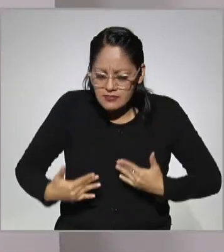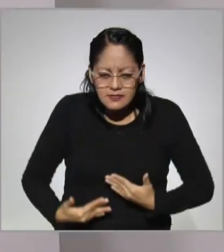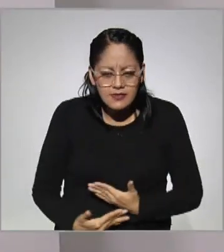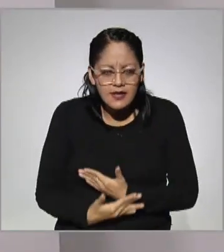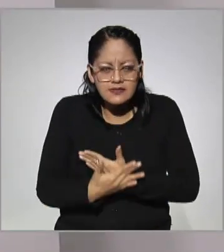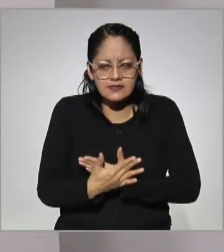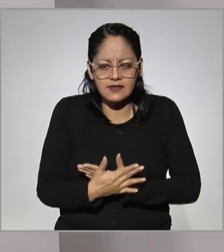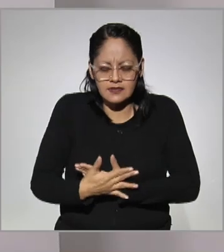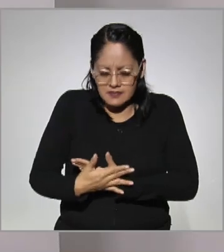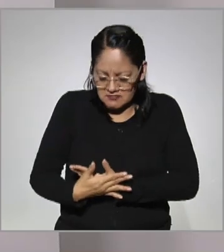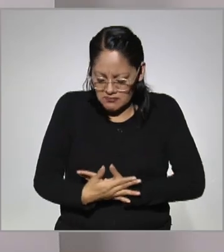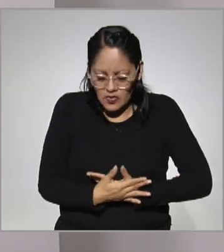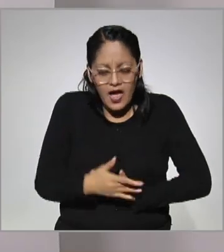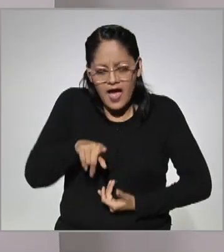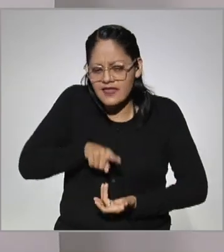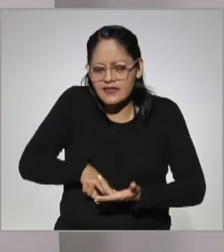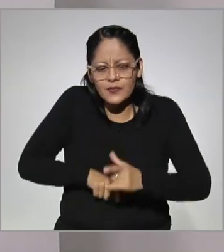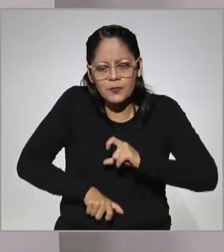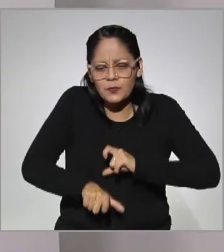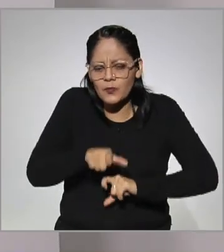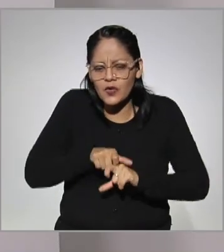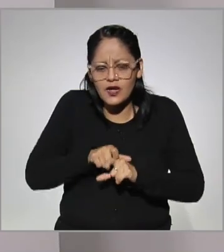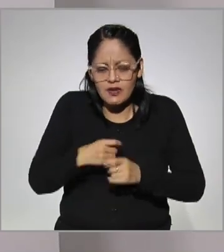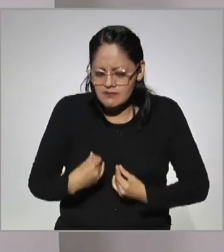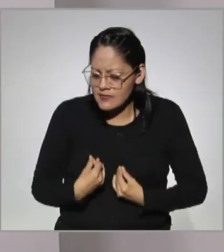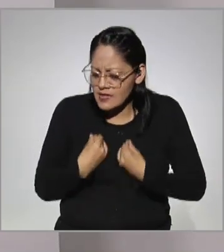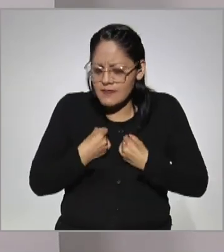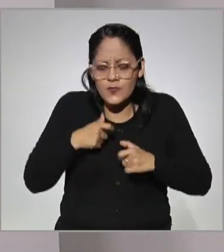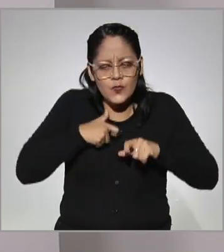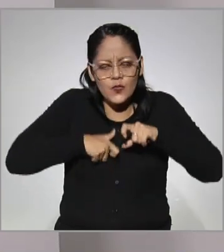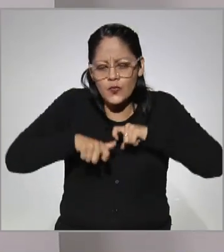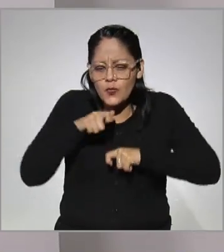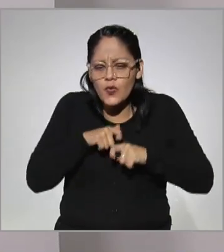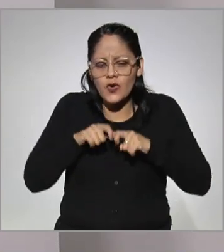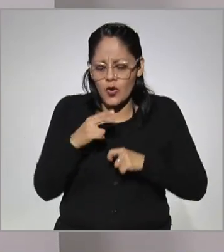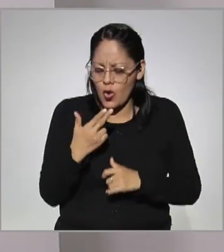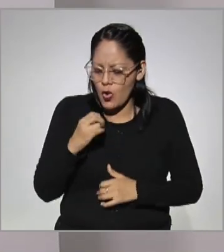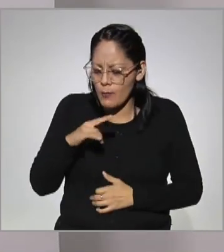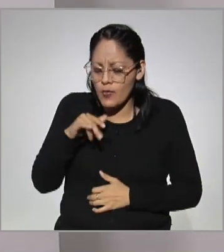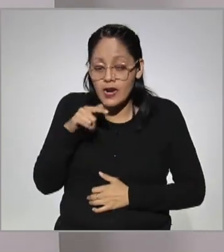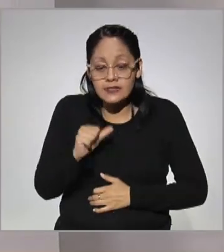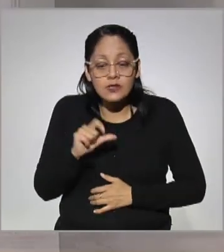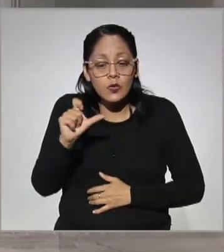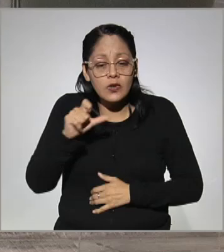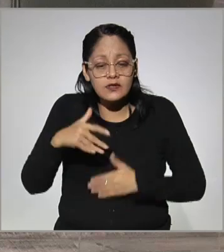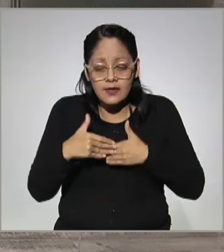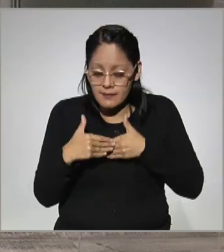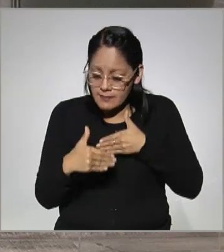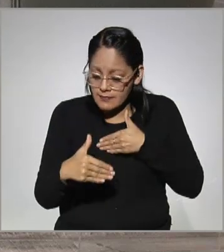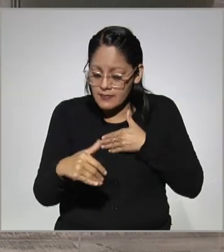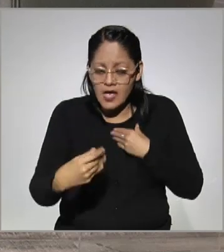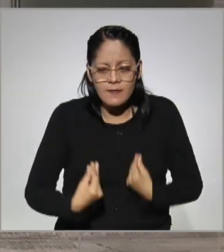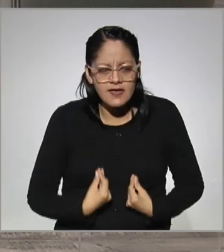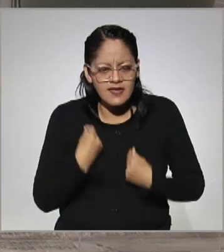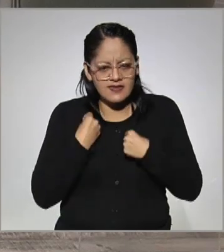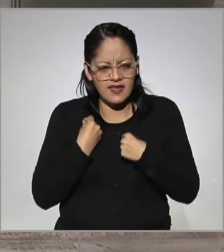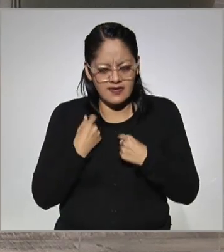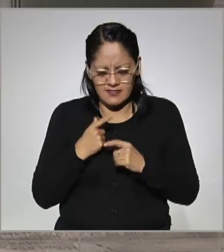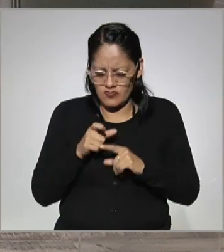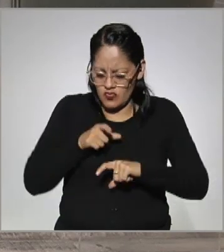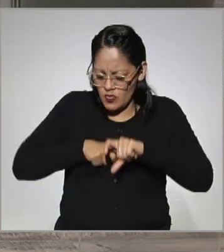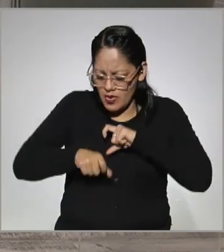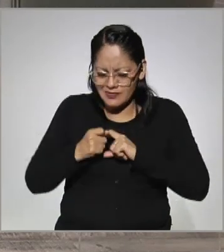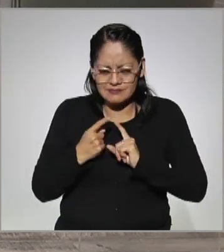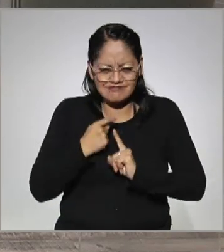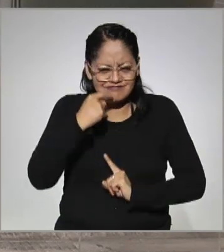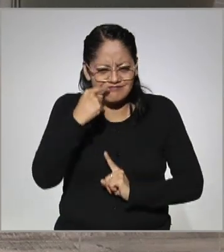antes de formarnos, estamos llenos de hormonas, vivimos con hormonas y entonces cuando hay etapas de vida en donde esas hormonas nos causan alteraciones de